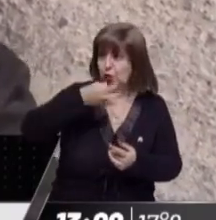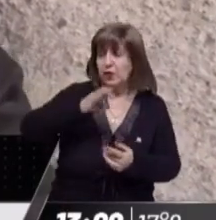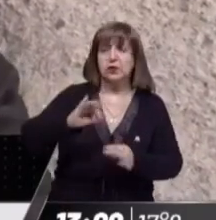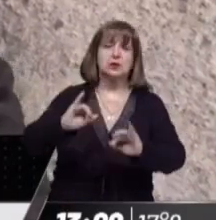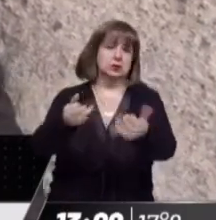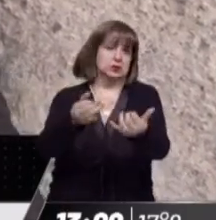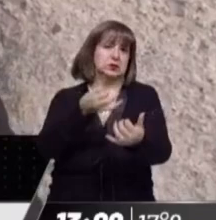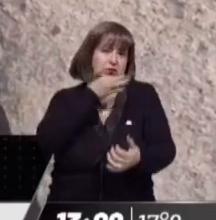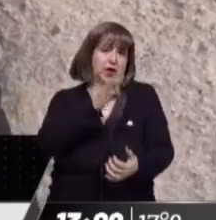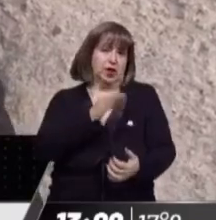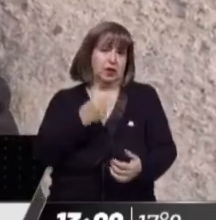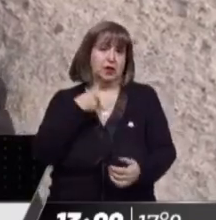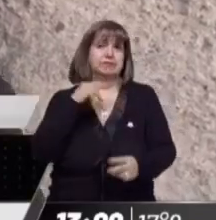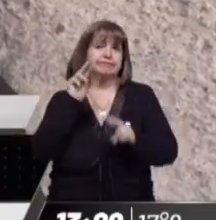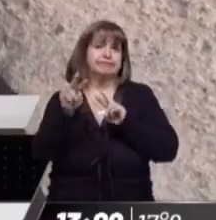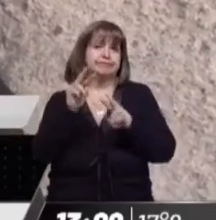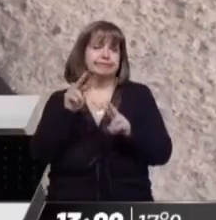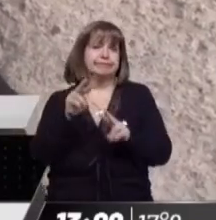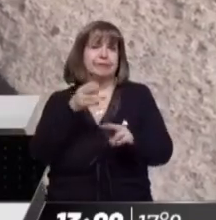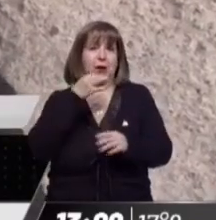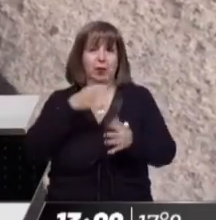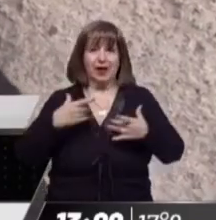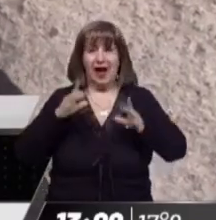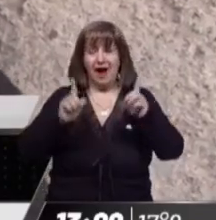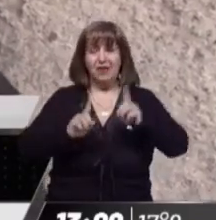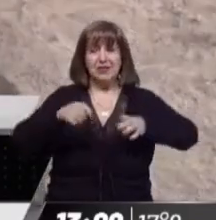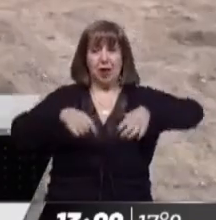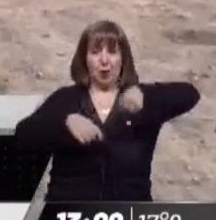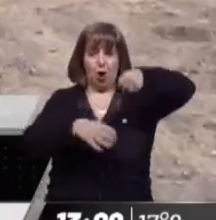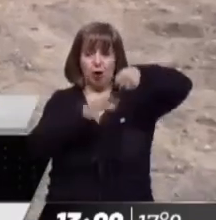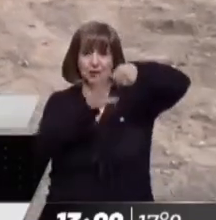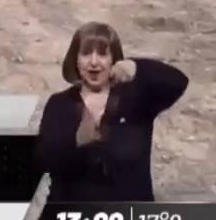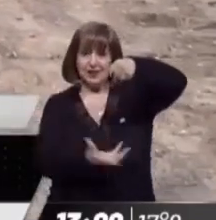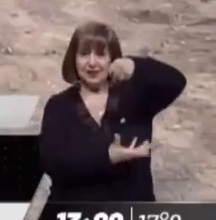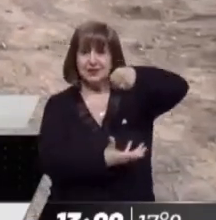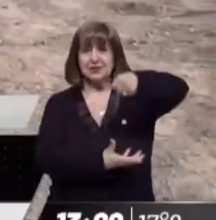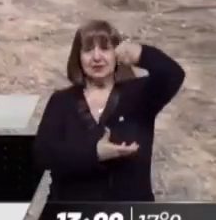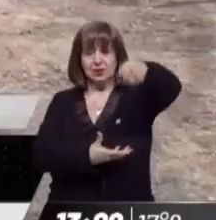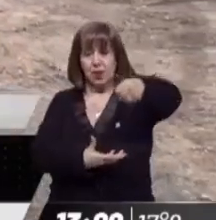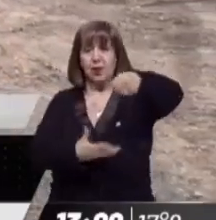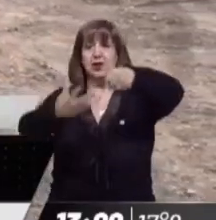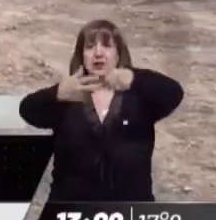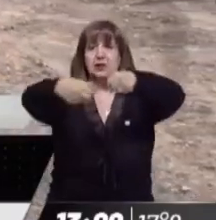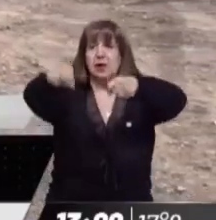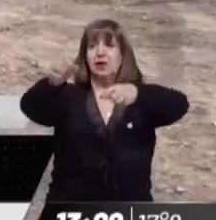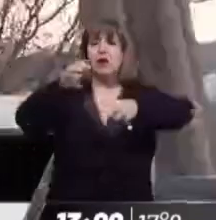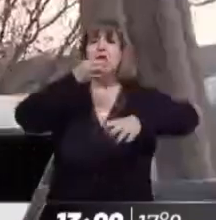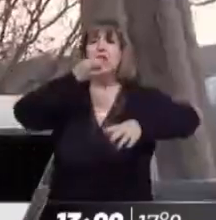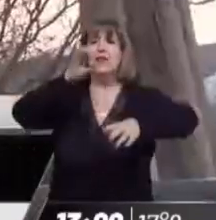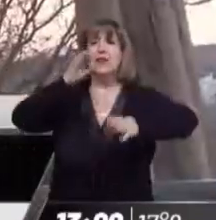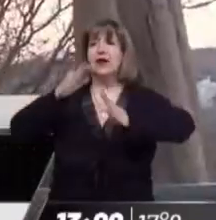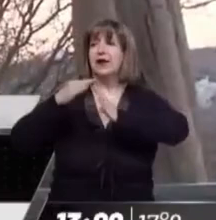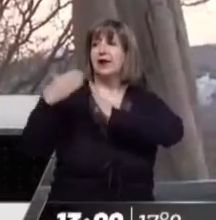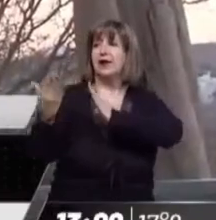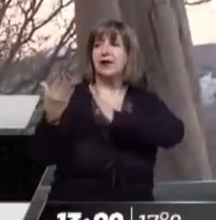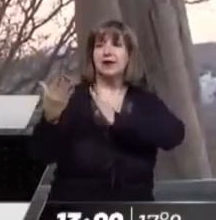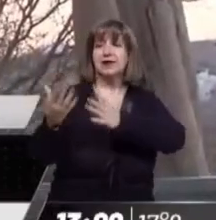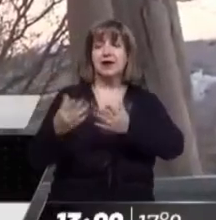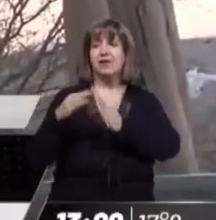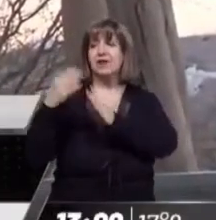Lamentablemente Sí así como uno les entrega a veces las bolsones o las cosas así lo llevan y se lo venden hasta el